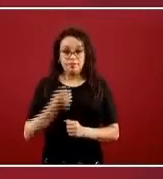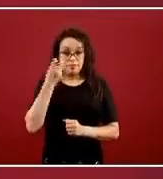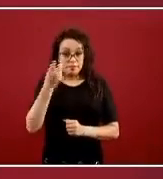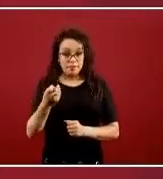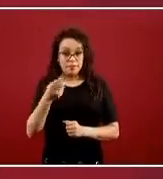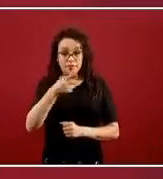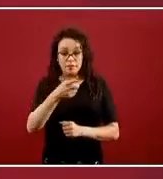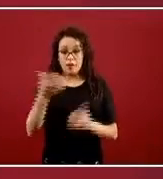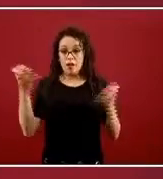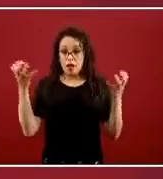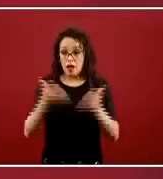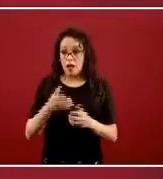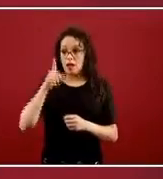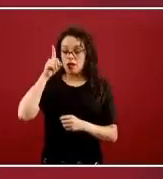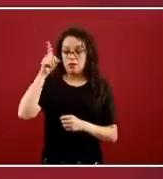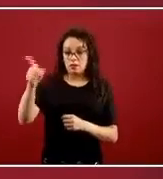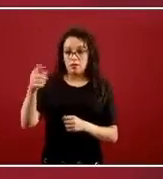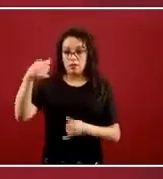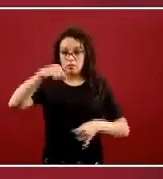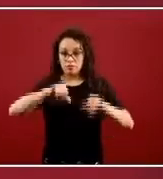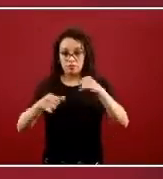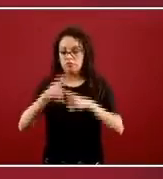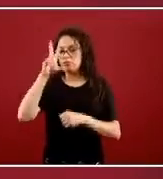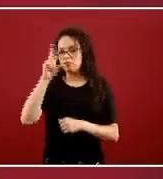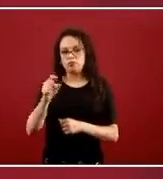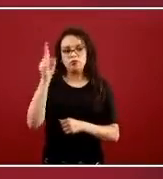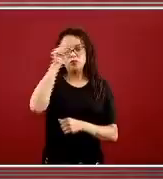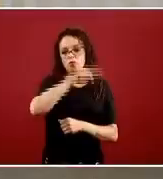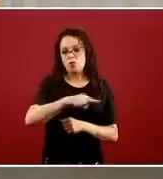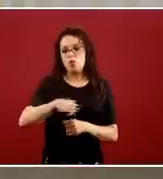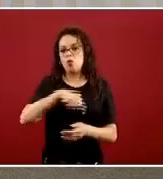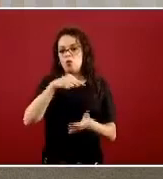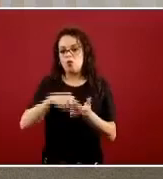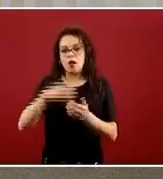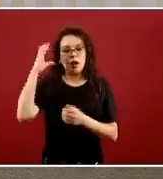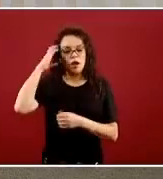al pie de la cama del paciente o en un consultorio, y